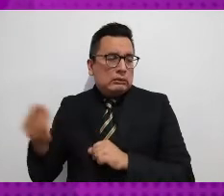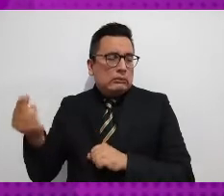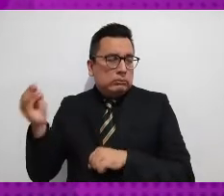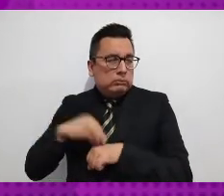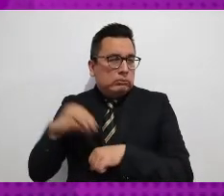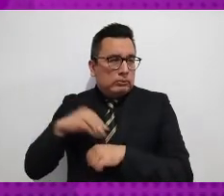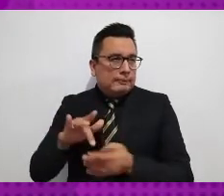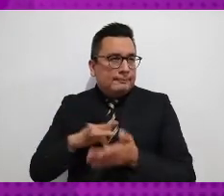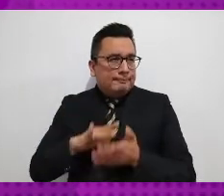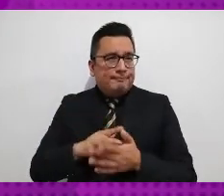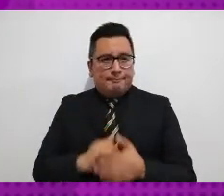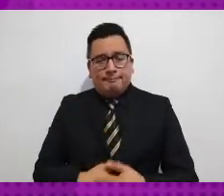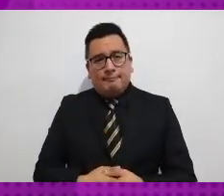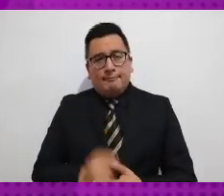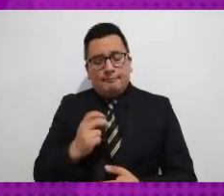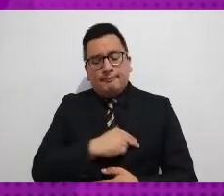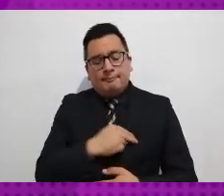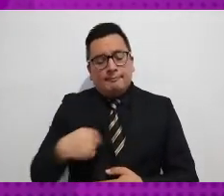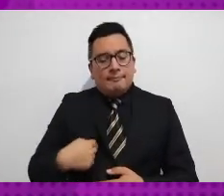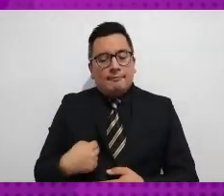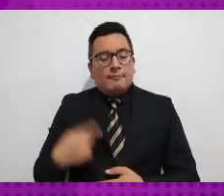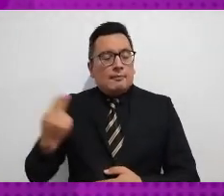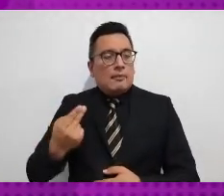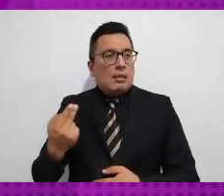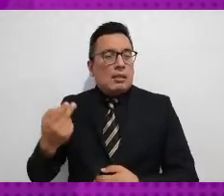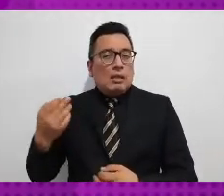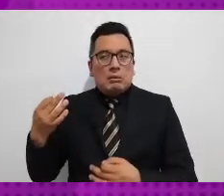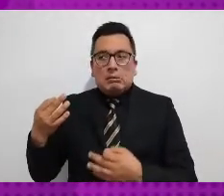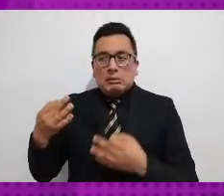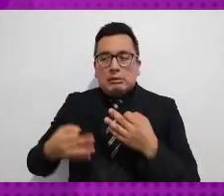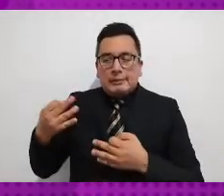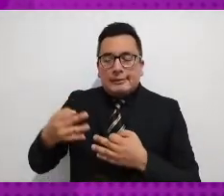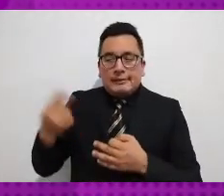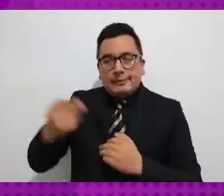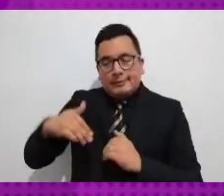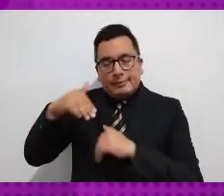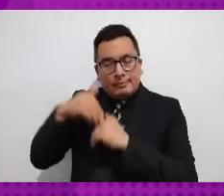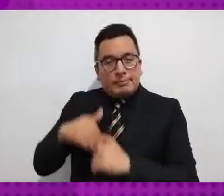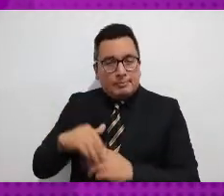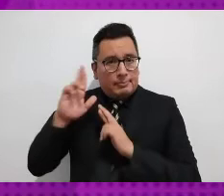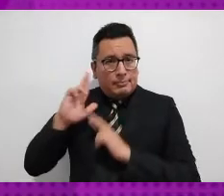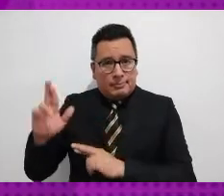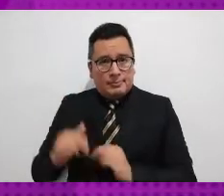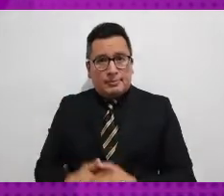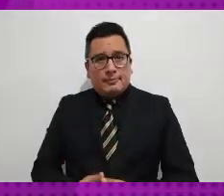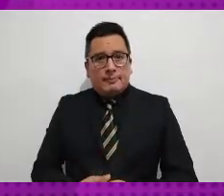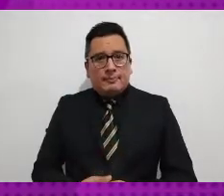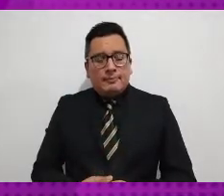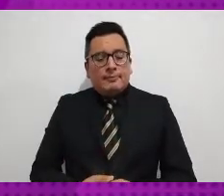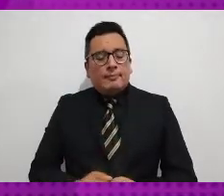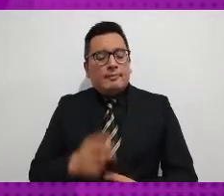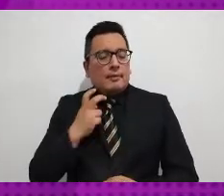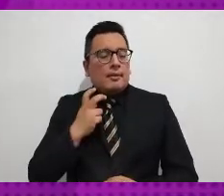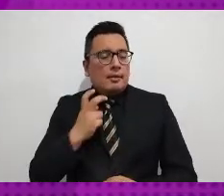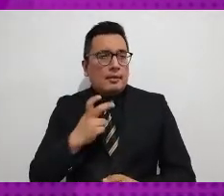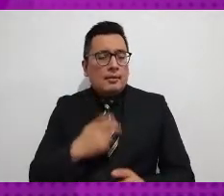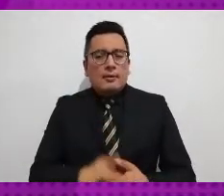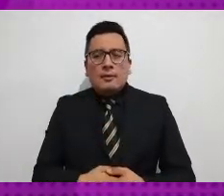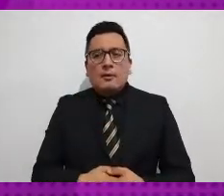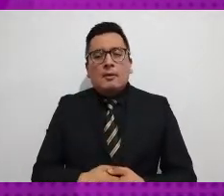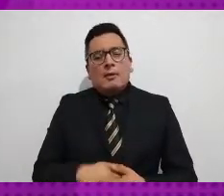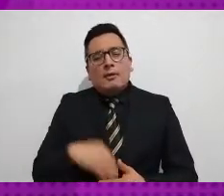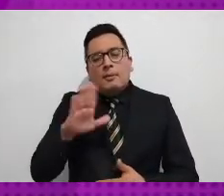sino además sentencias que ya nos vinculan para poder realizarlas o para poder hacerlas. Estos son, digamos, a grandes